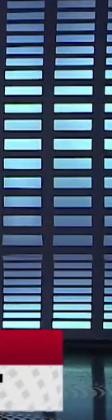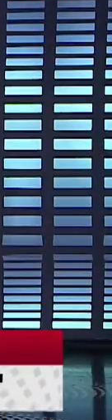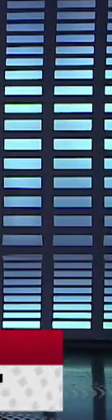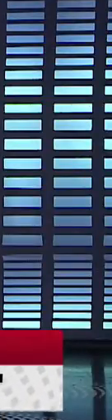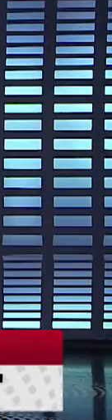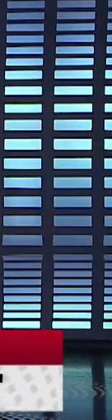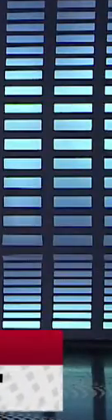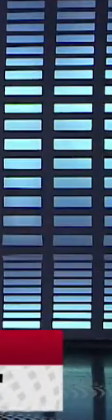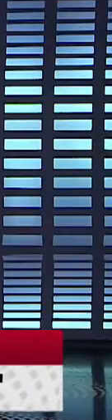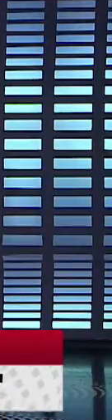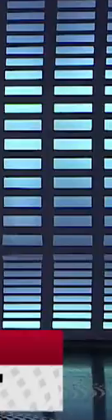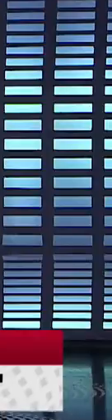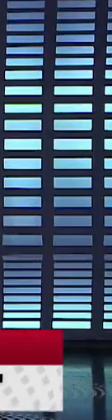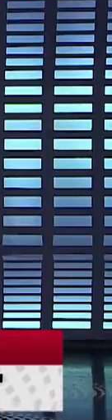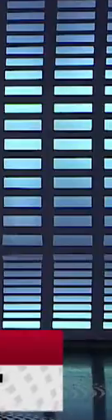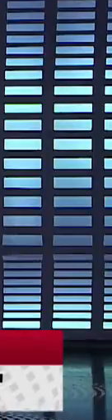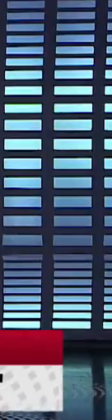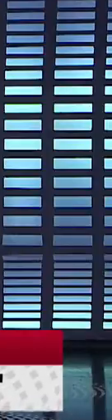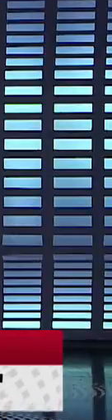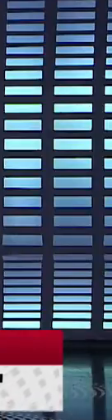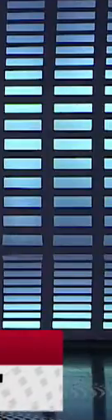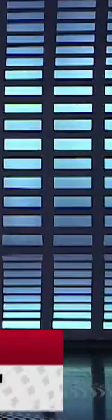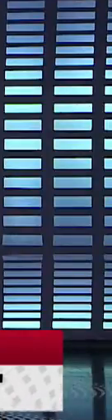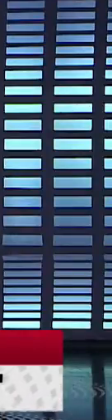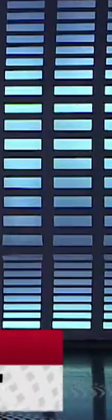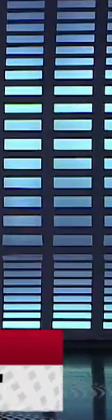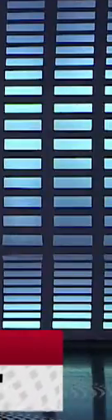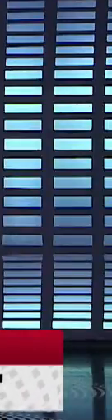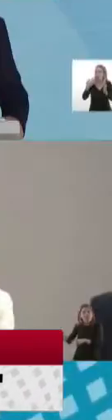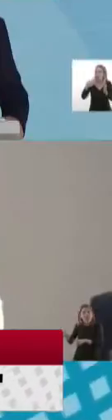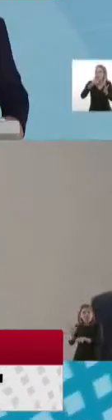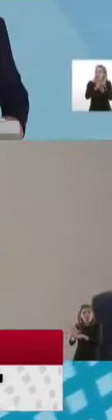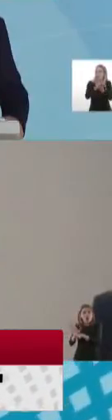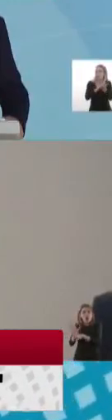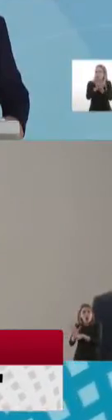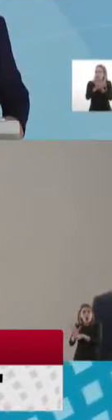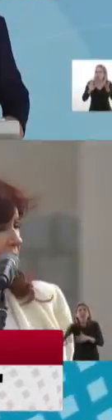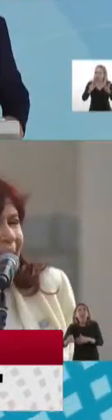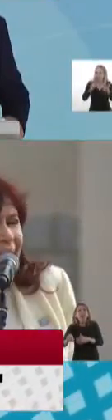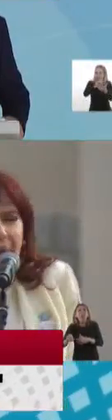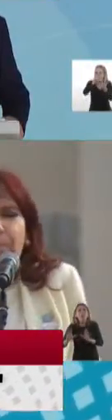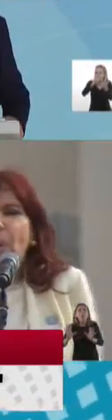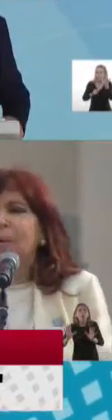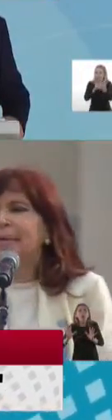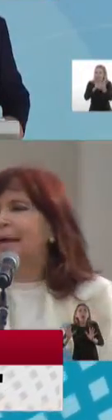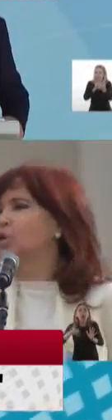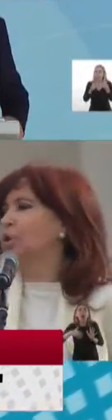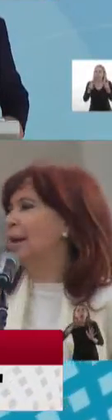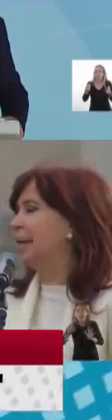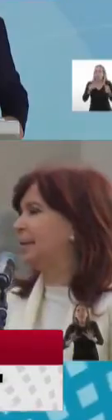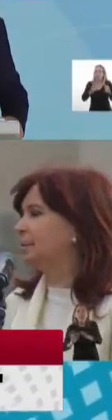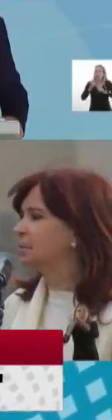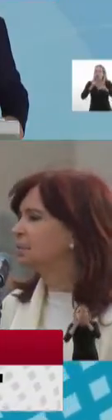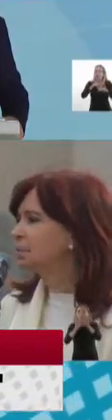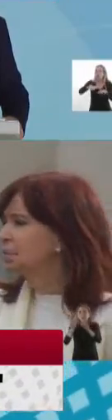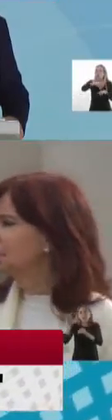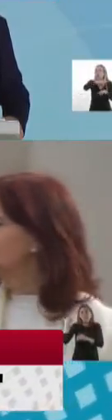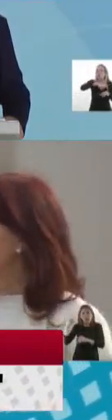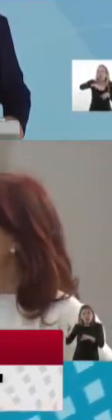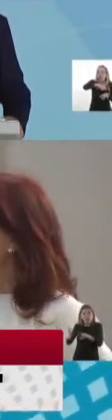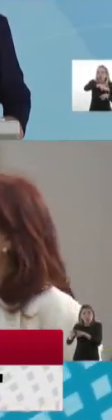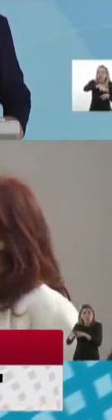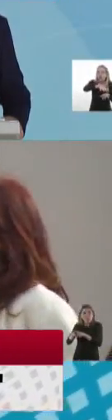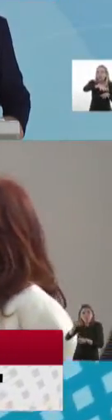me parece que muy claramente todo la mayor la mayor parte porque está hay otro sector muy fuerte también que es distinto